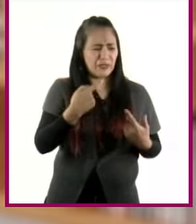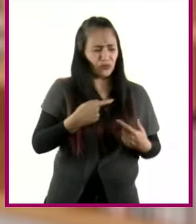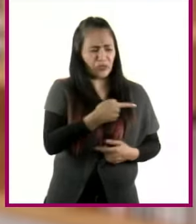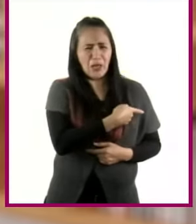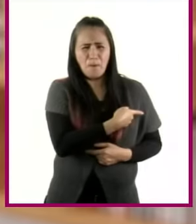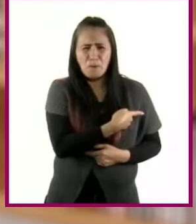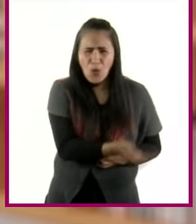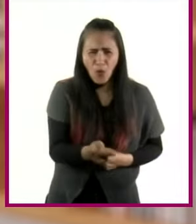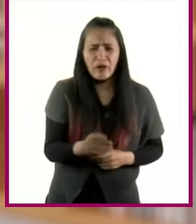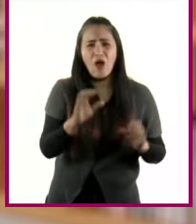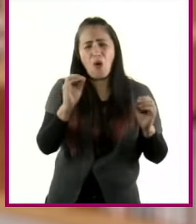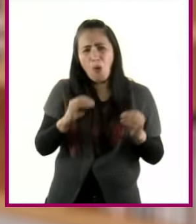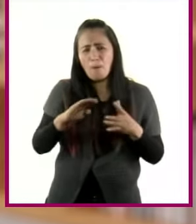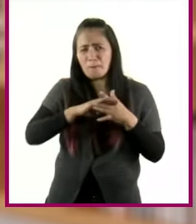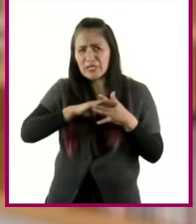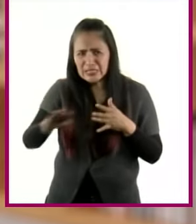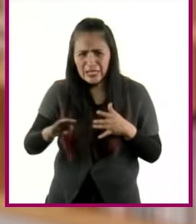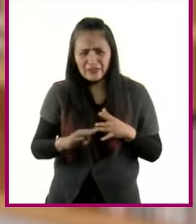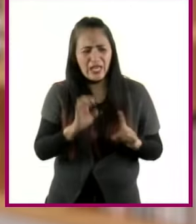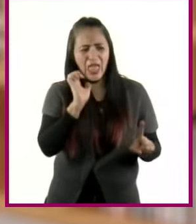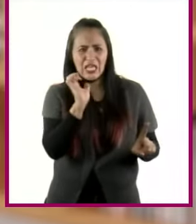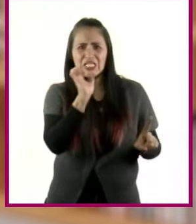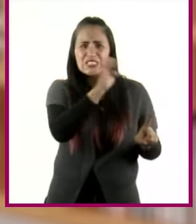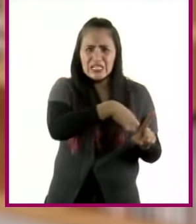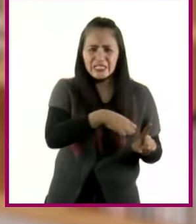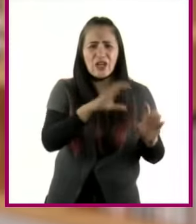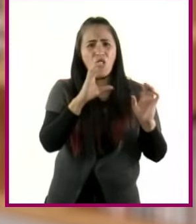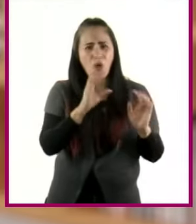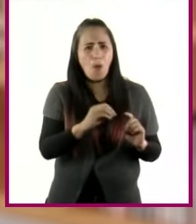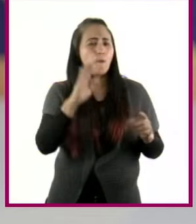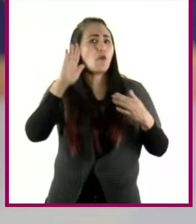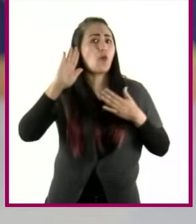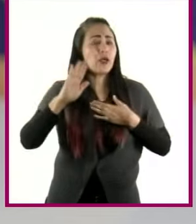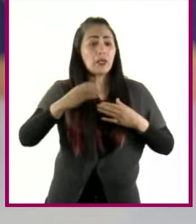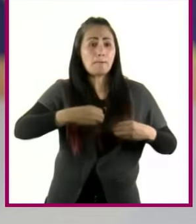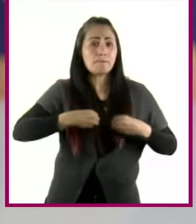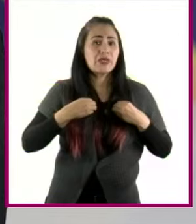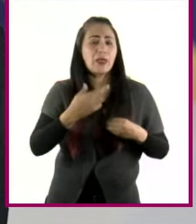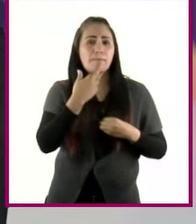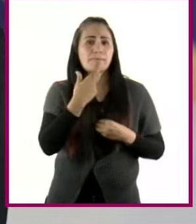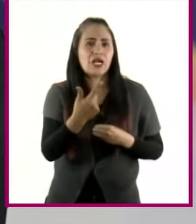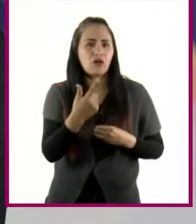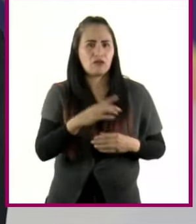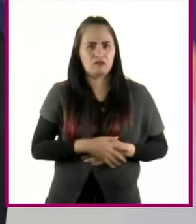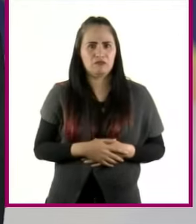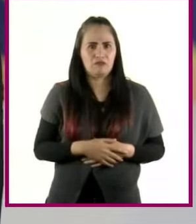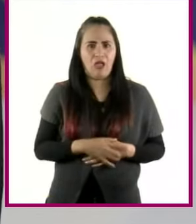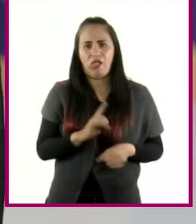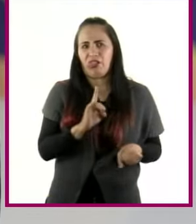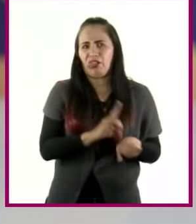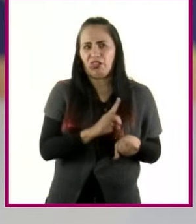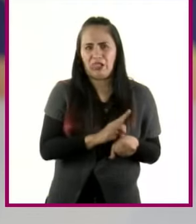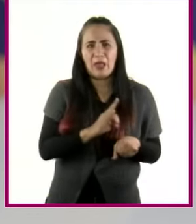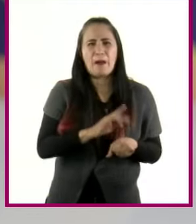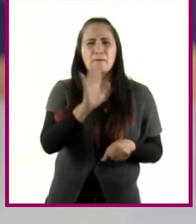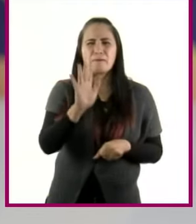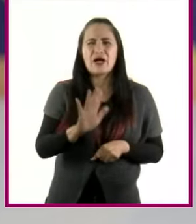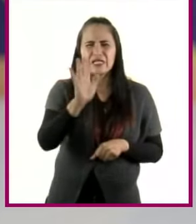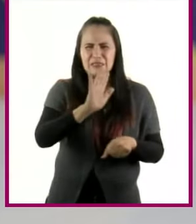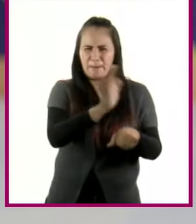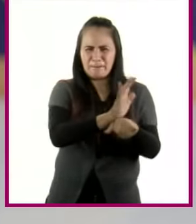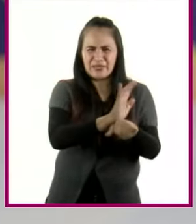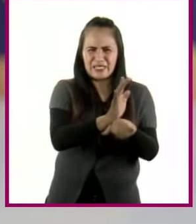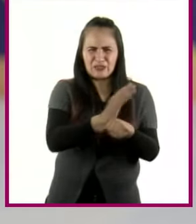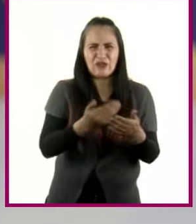e incluso migrantes. Las engañan o les prometen un mejor tipo de vida. Es como en tu película. Parece que están en riesgo